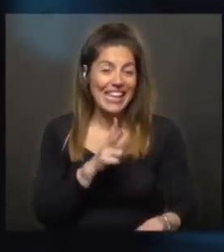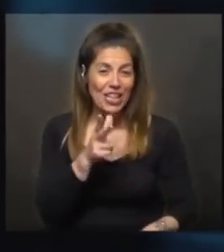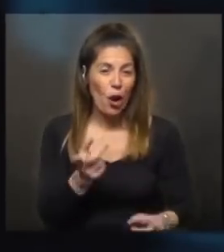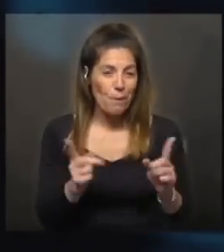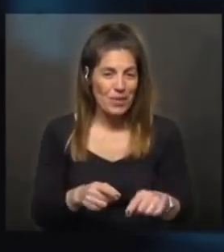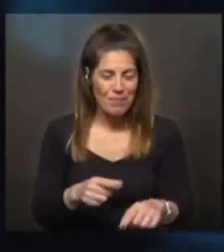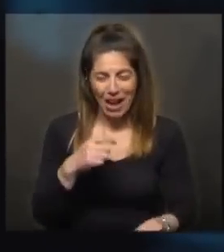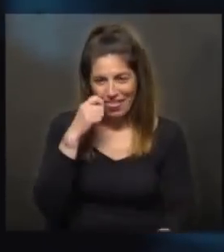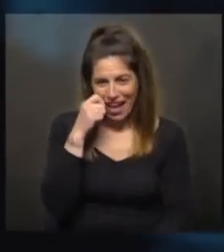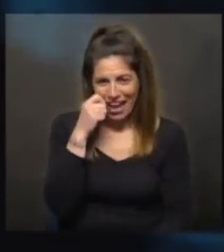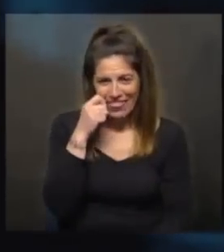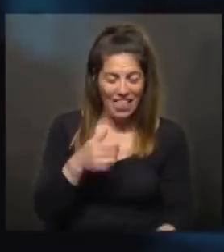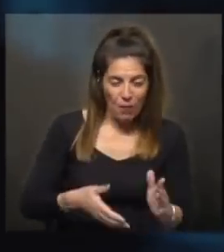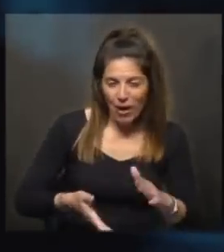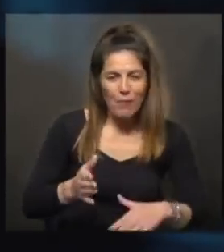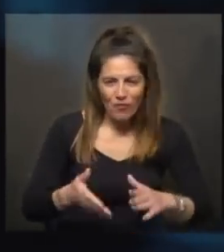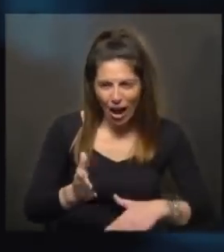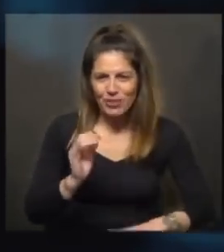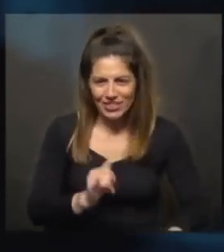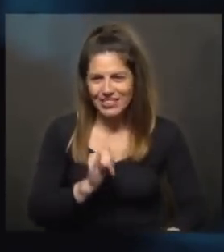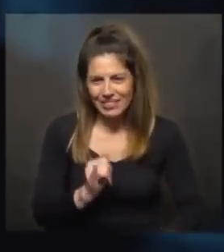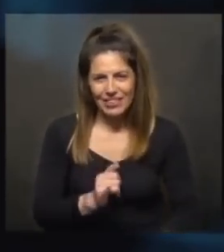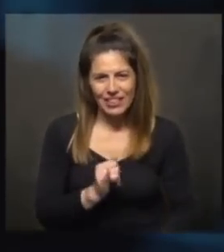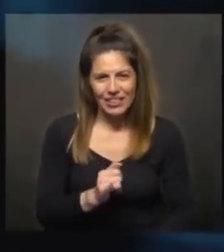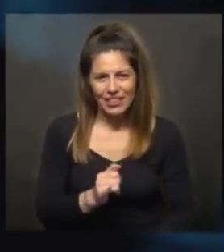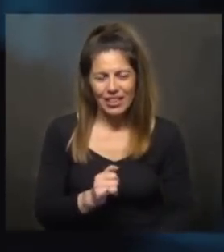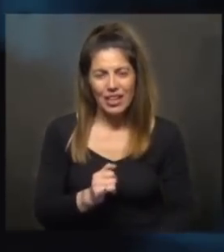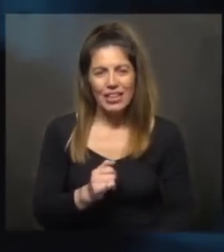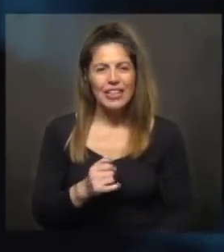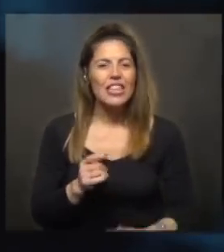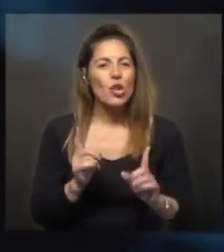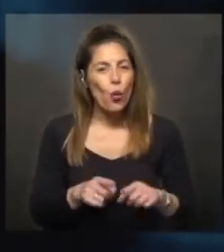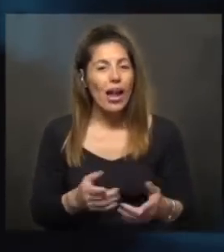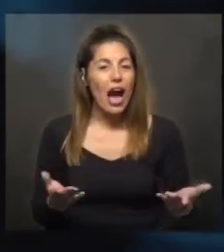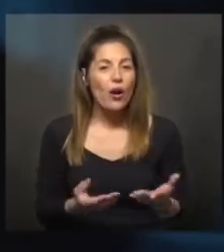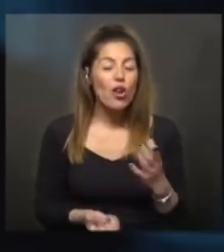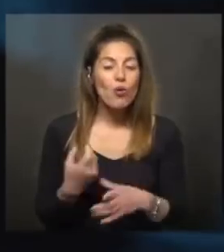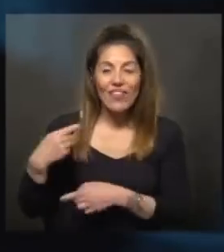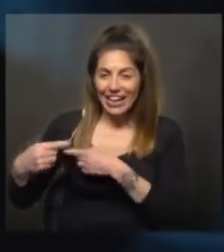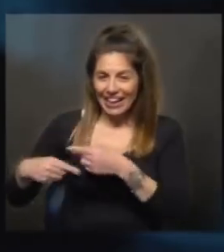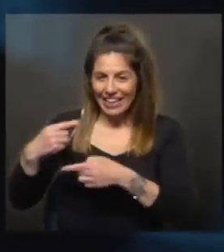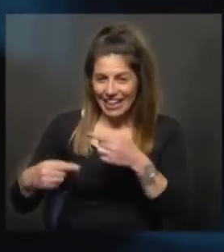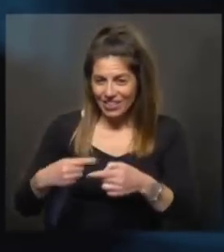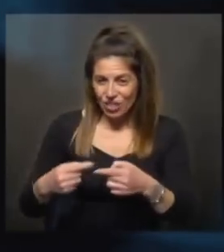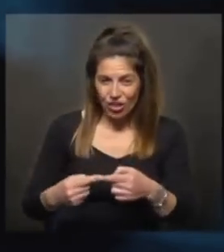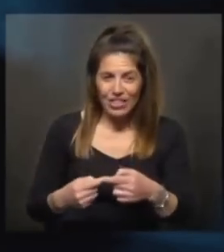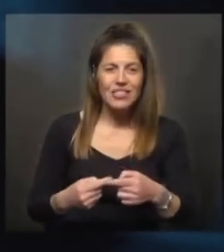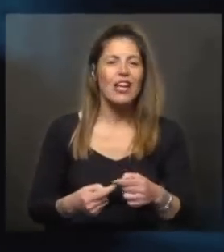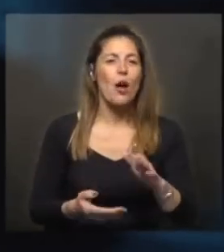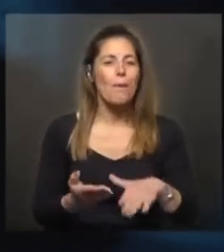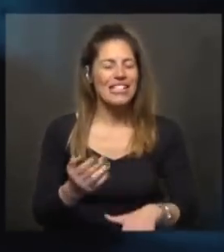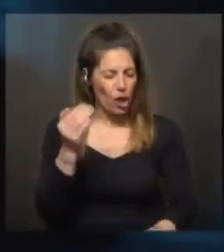de él esa cosa de Bueno vamos Bueno vamos vamos hay que ir vamos igual ahora las nuevas generaciones somos un poquito más este